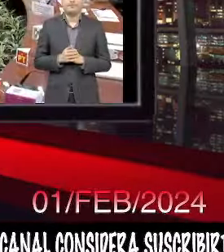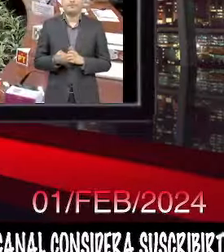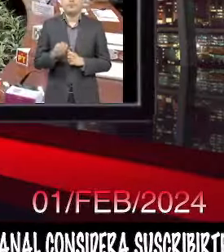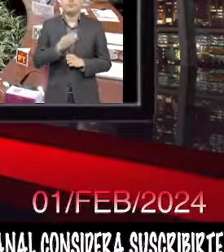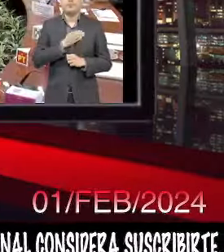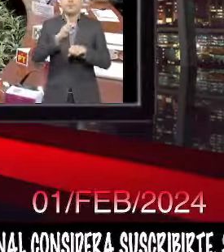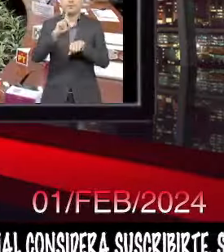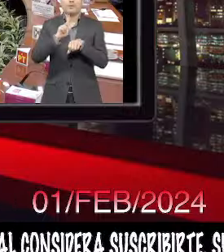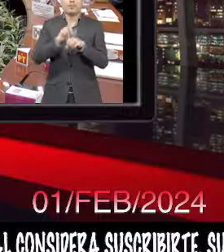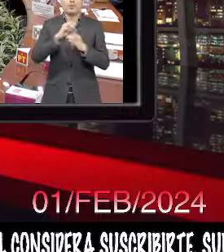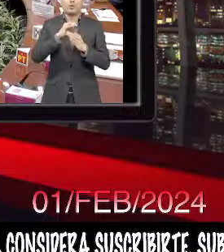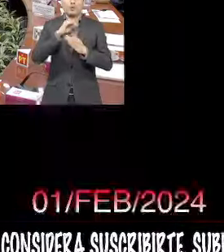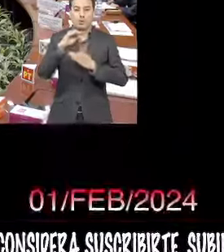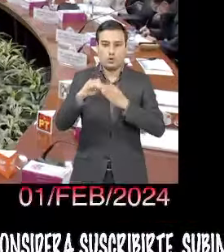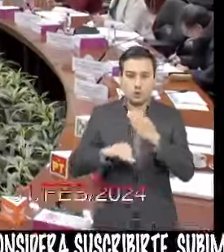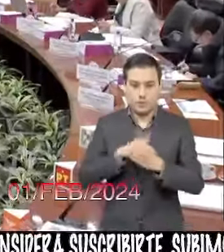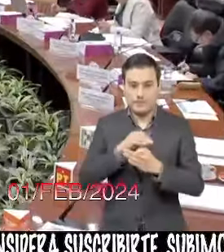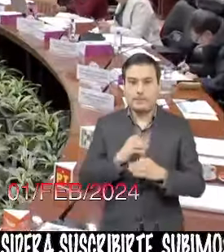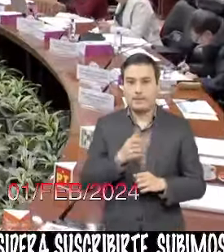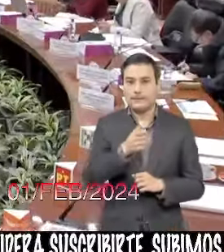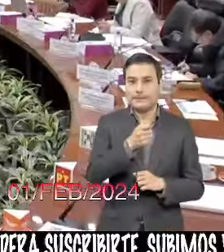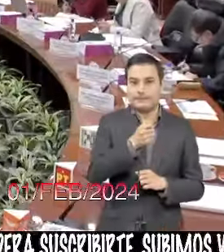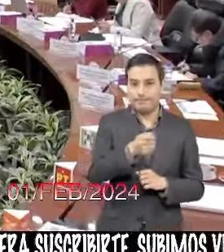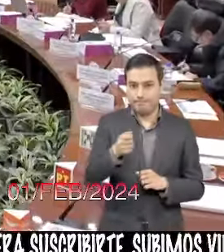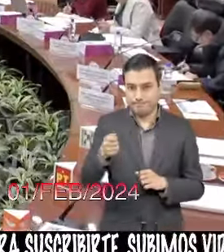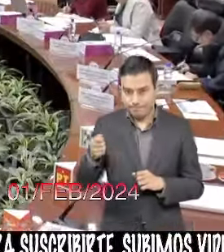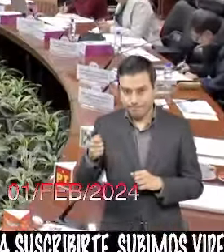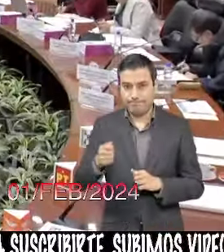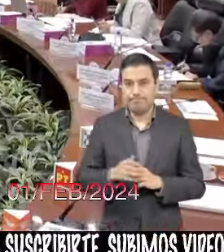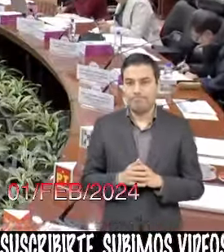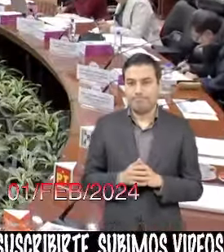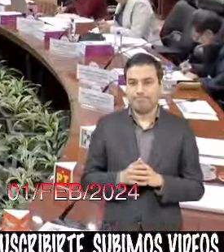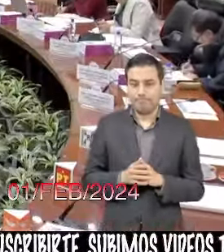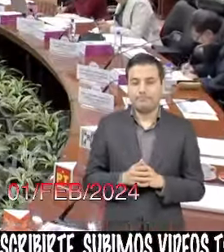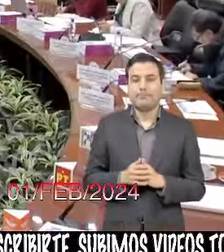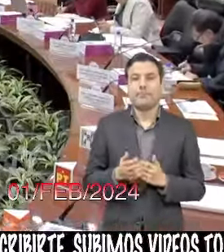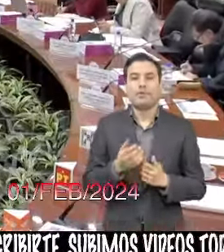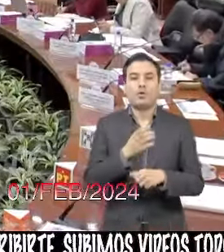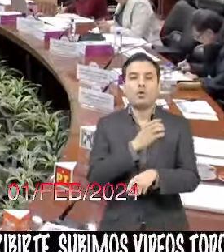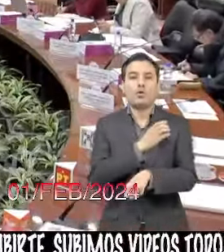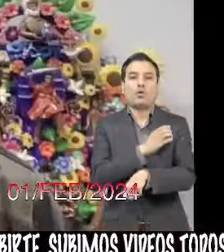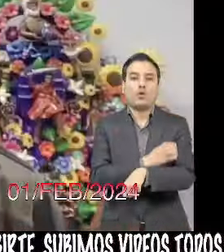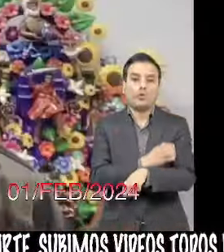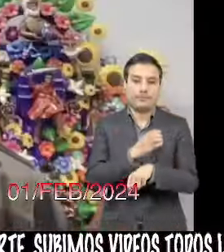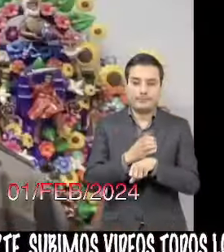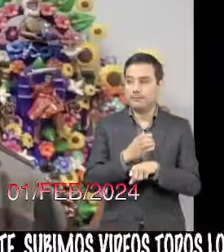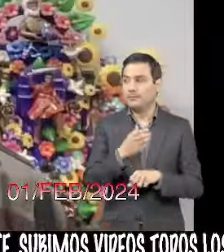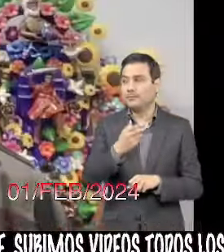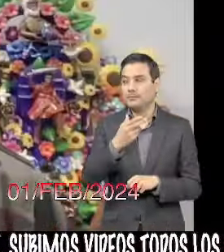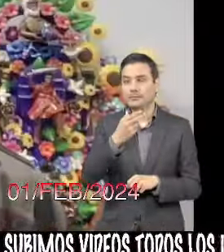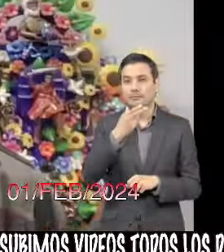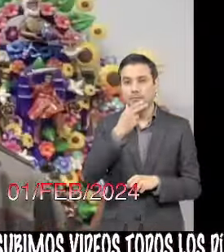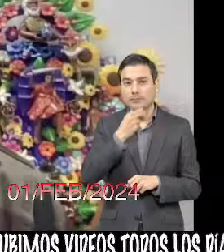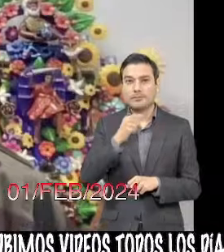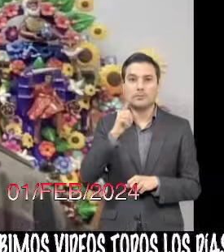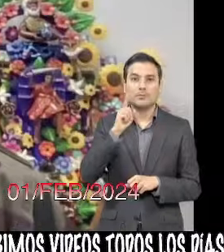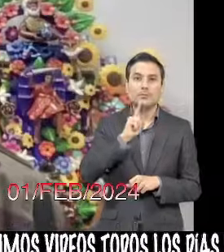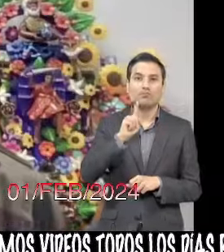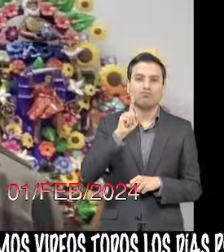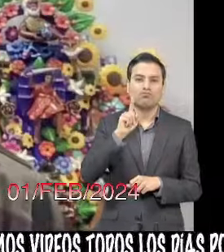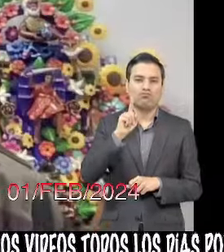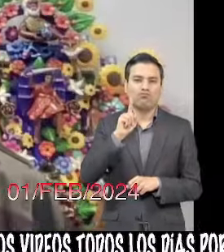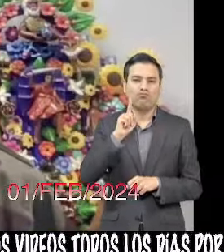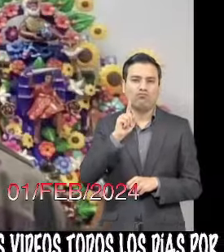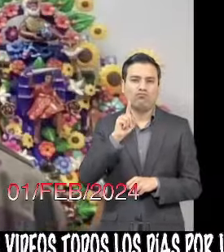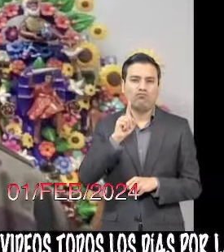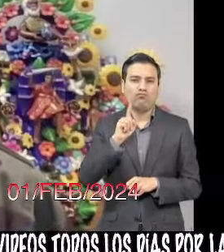Muy buen día a todas, a todos. Un saludo especial a nuestros compañeros, nuestras compañeras del Movimiento de